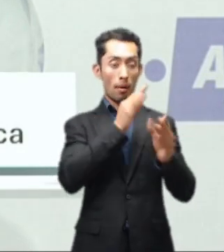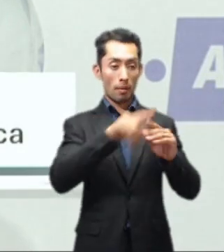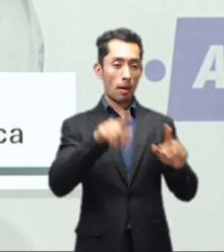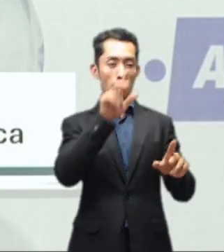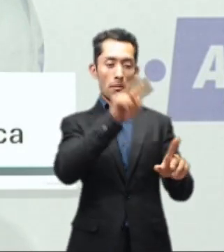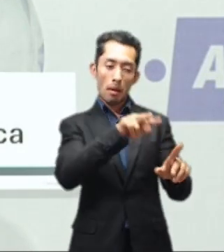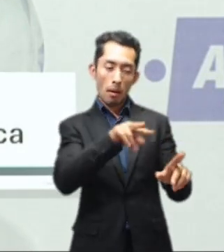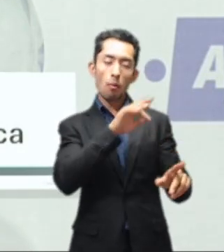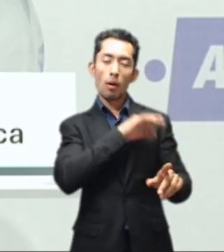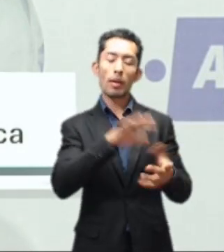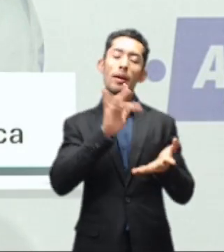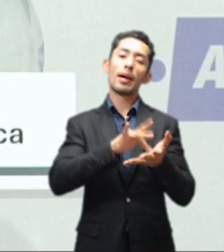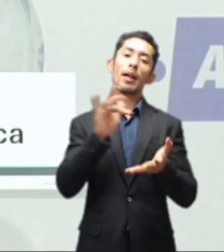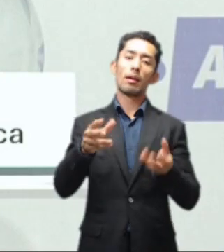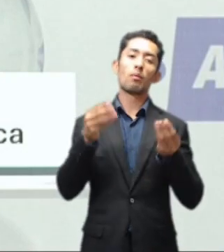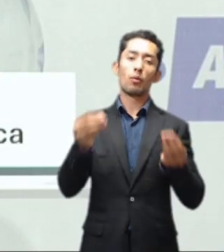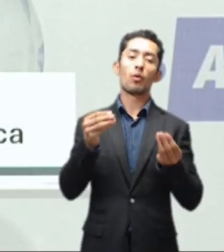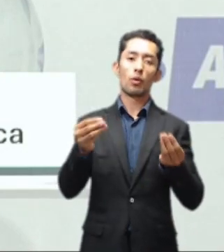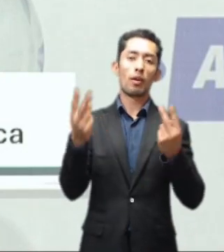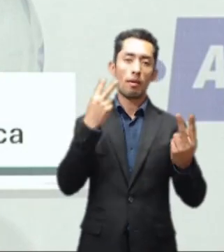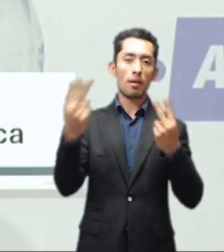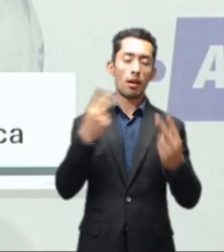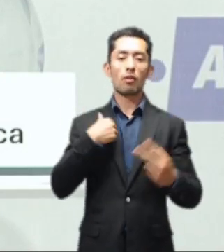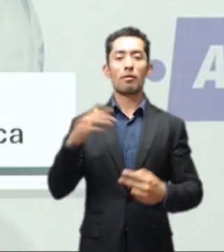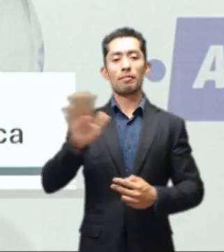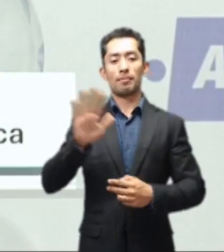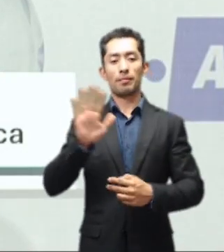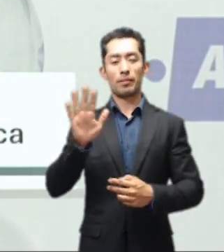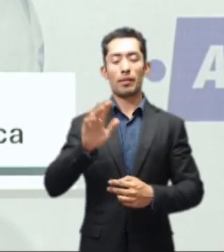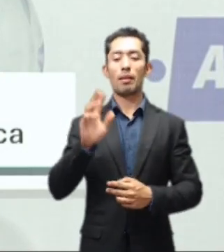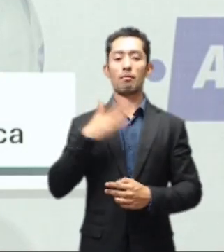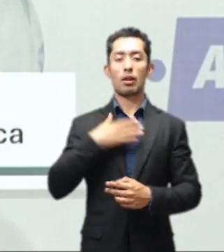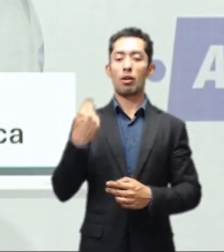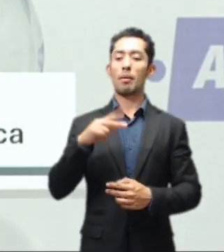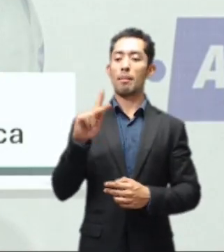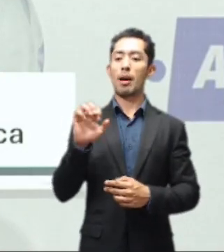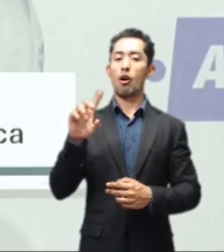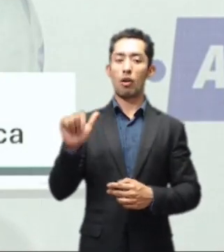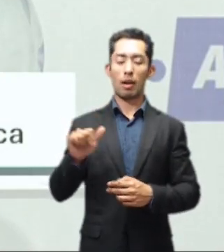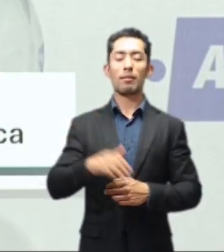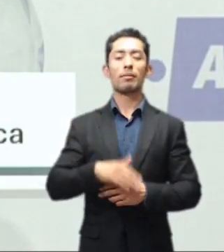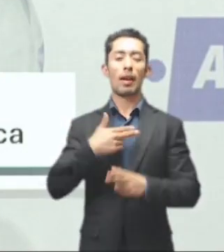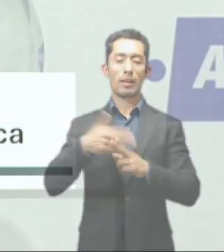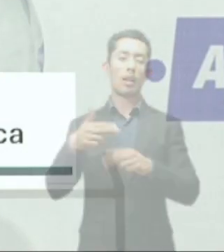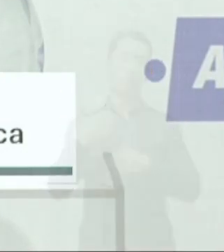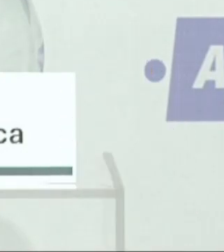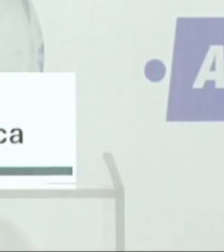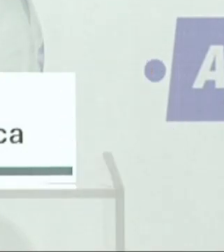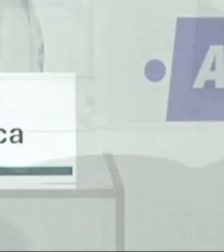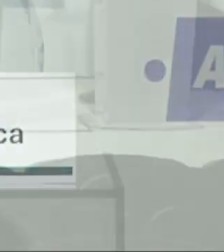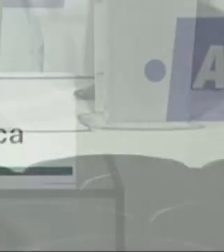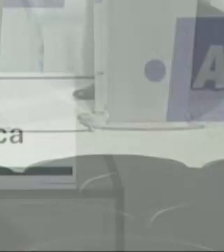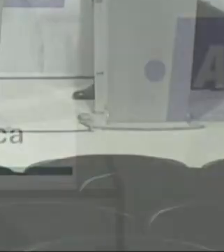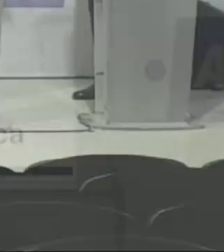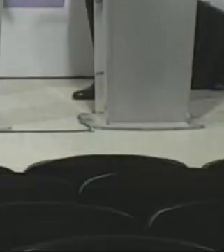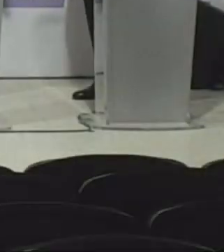campaña Les agradecemos mucho su sintonía yo me despido de ustedes Mi nombre es Paola Carrillo hasta la próxima